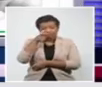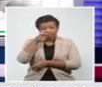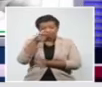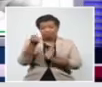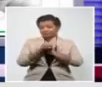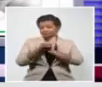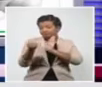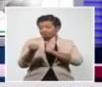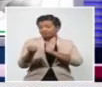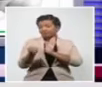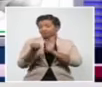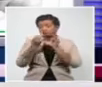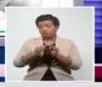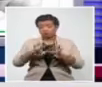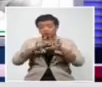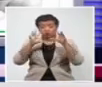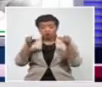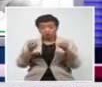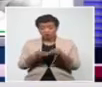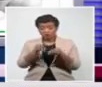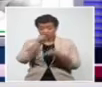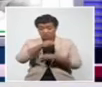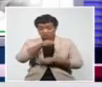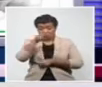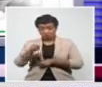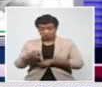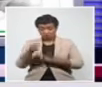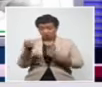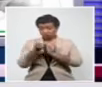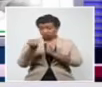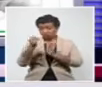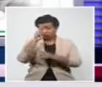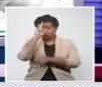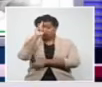confirmados. El total de confirmados, estos son los casos activos,